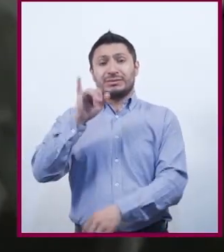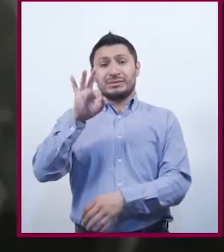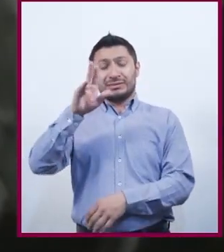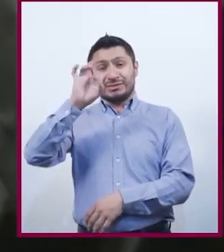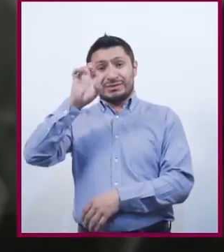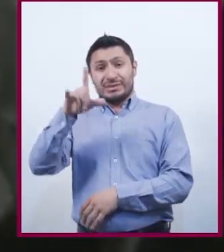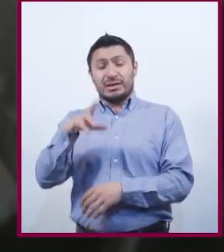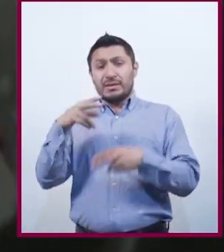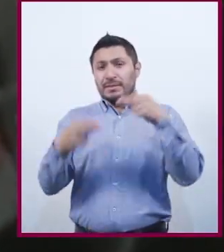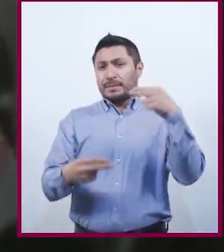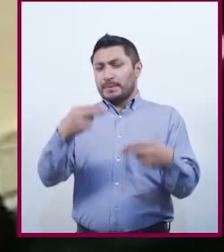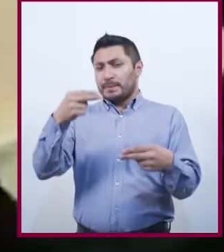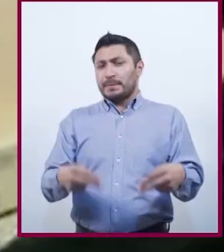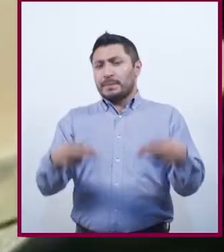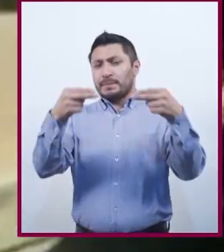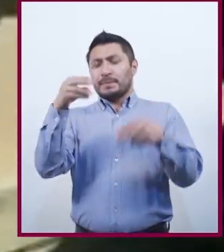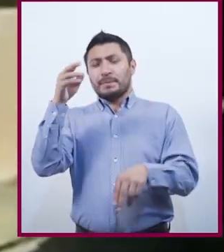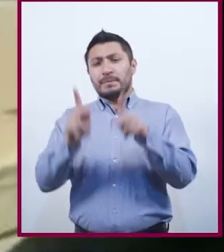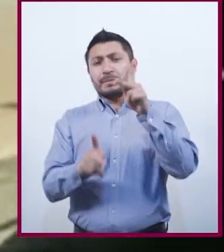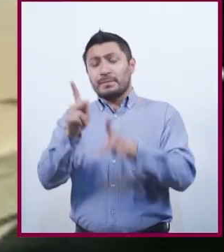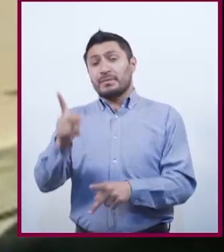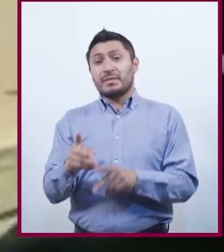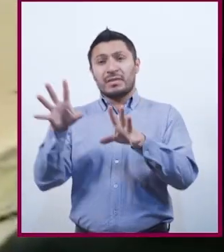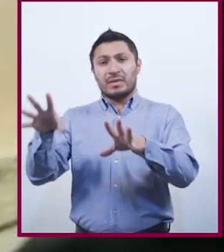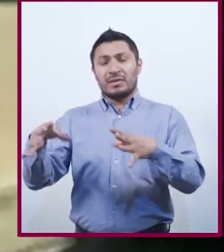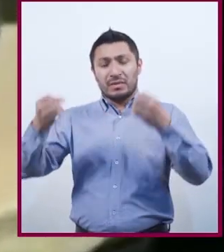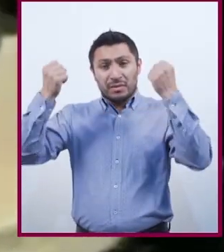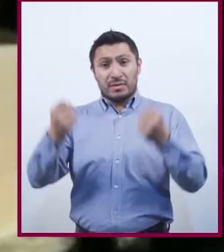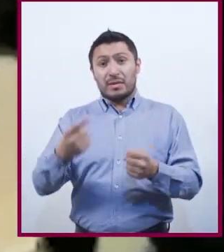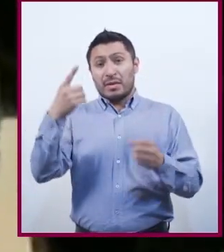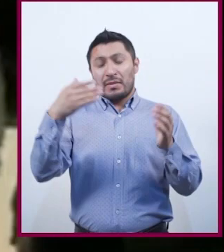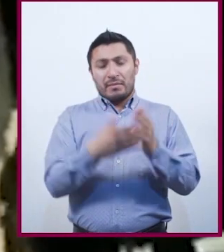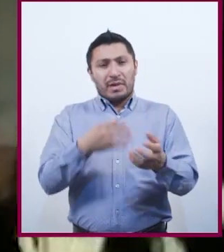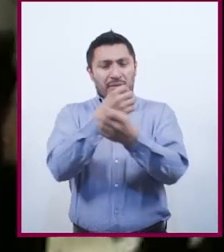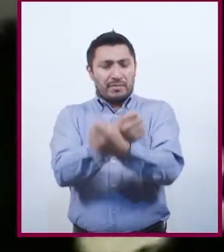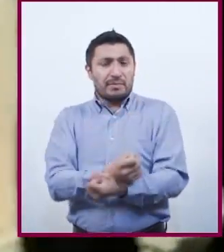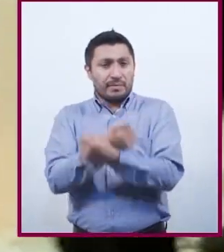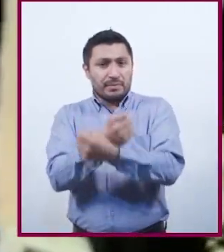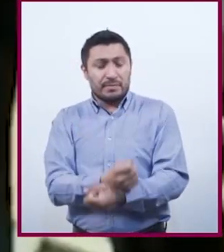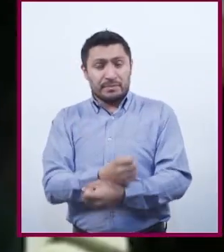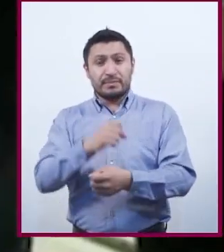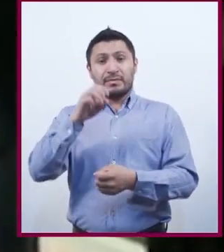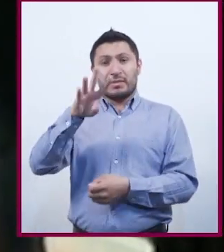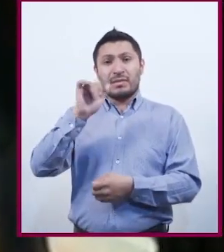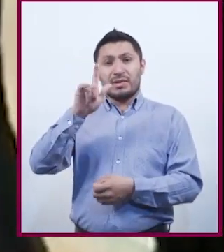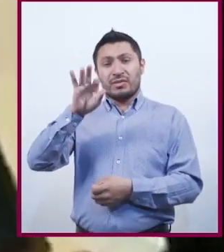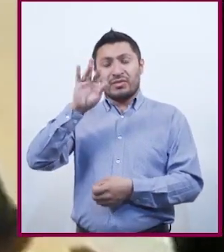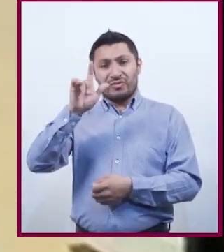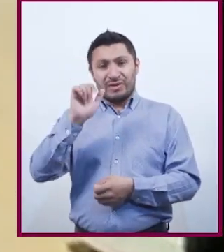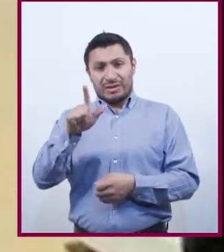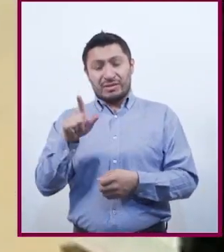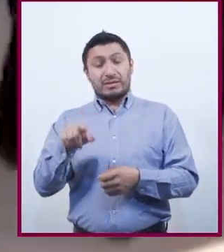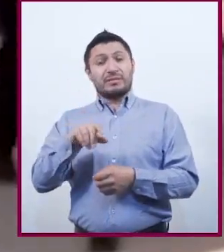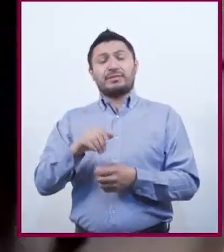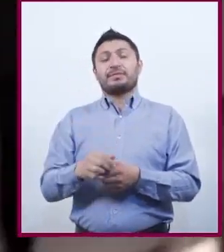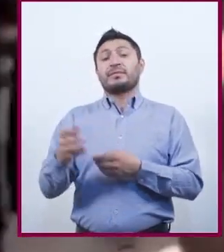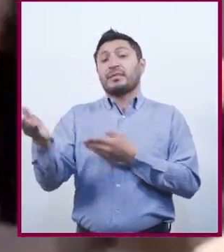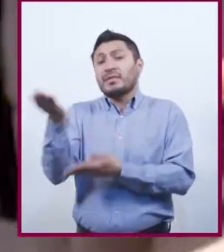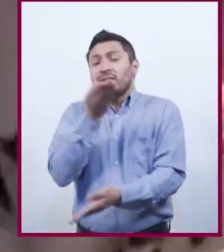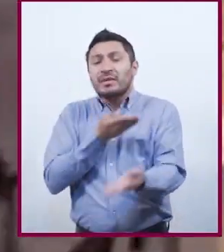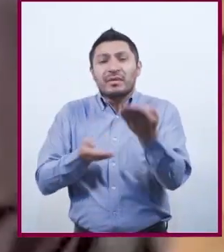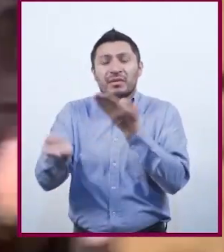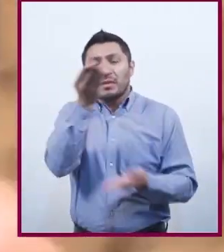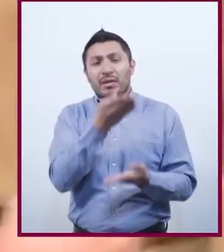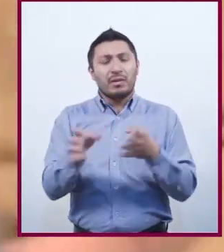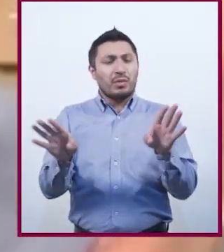Israel negoció su rescate a cambio de 1,000 prisioneros palestinos, entre ellos Wafa Alviz. El intercambio